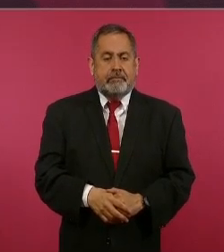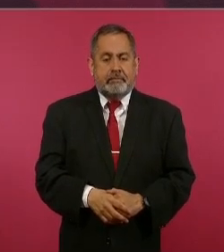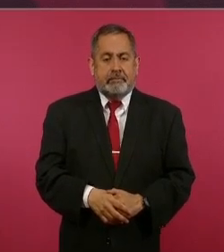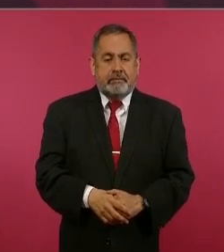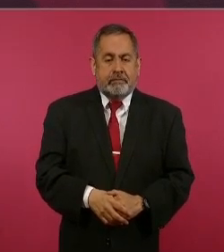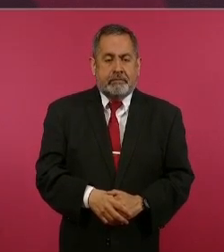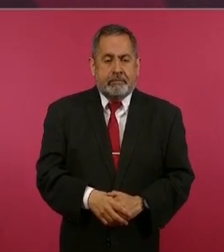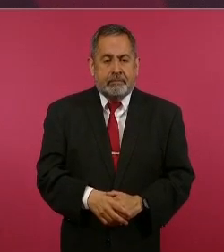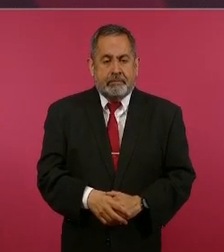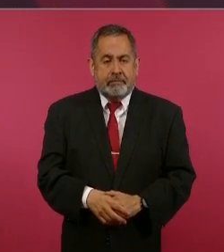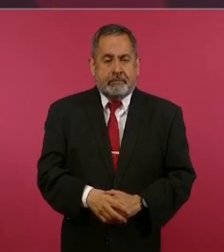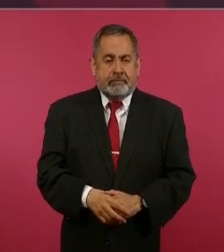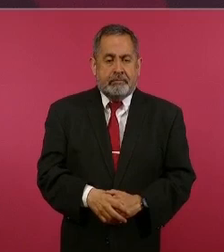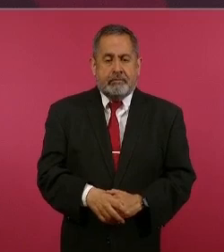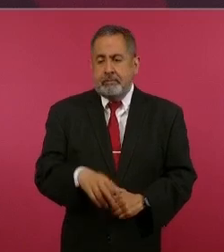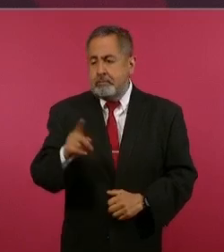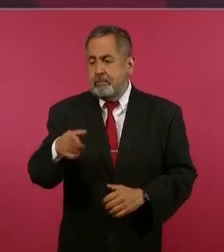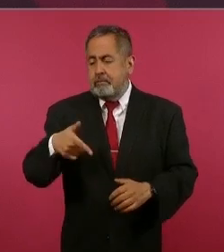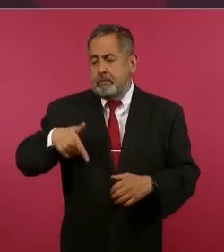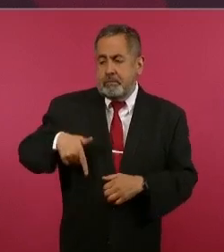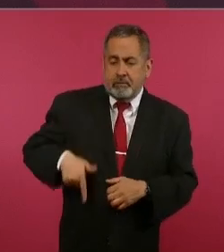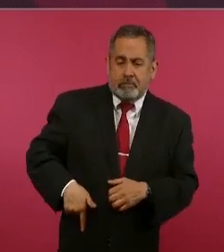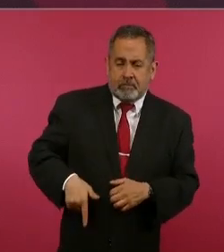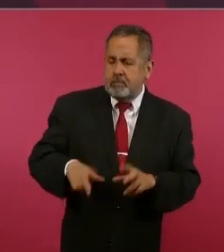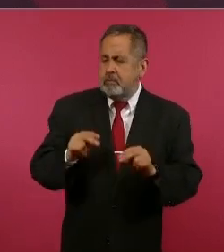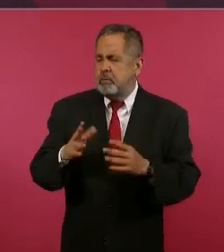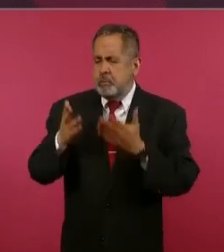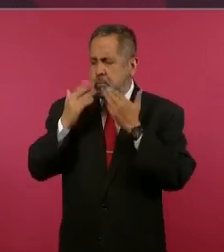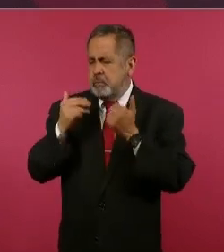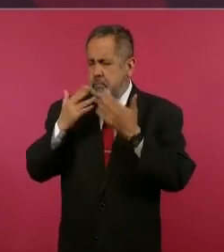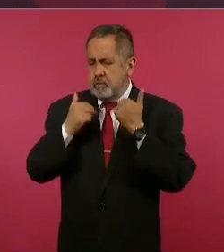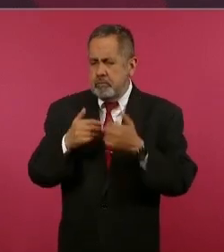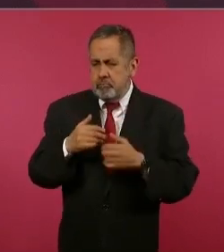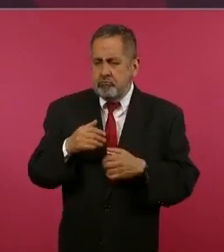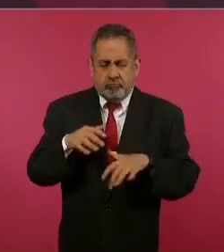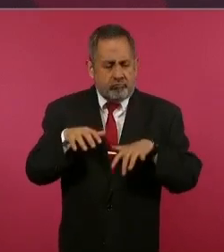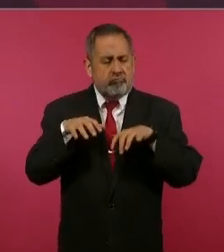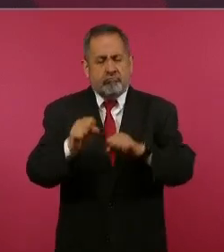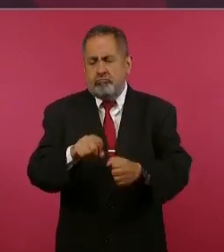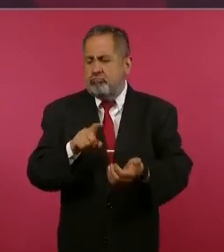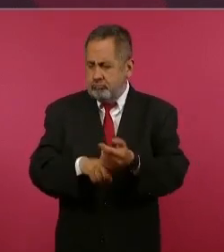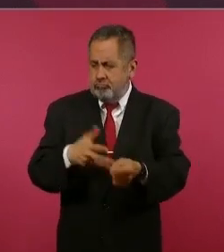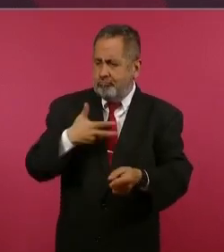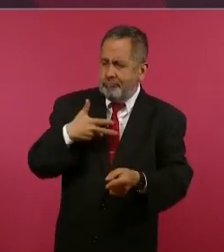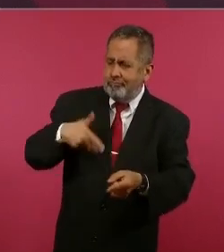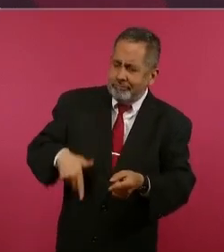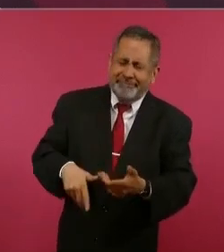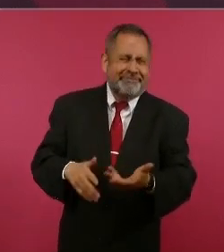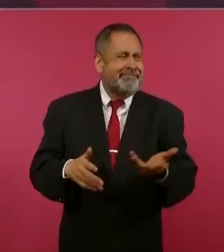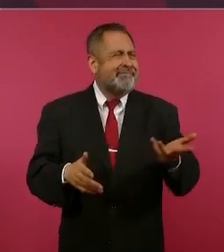no traía armas, ¿sí?, cuando se detuvo,